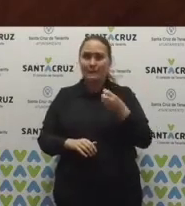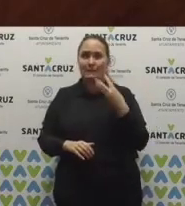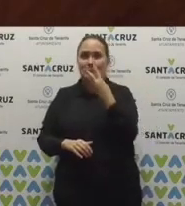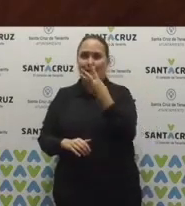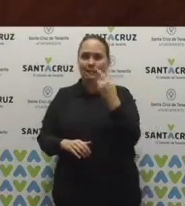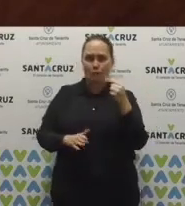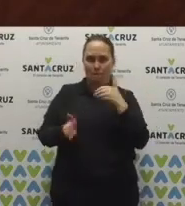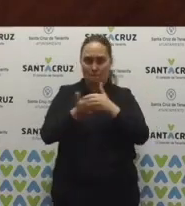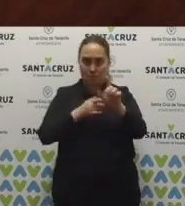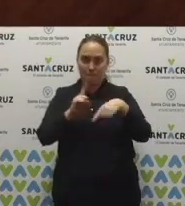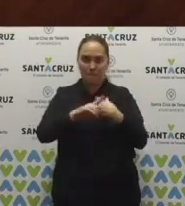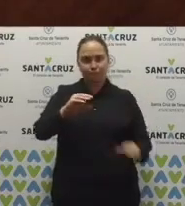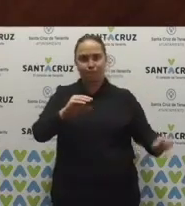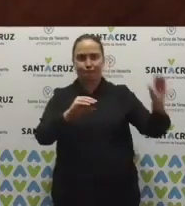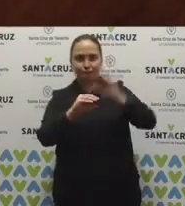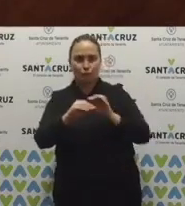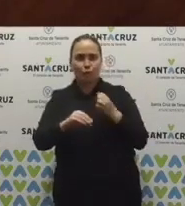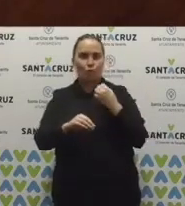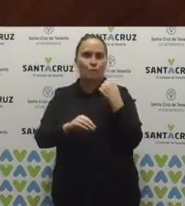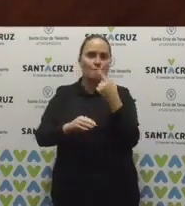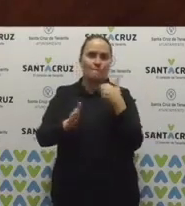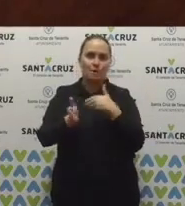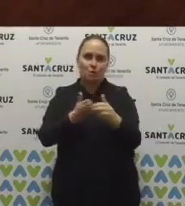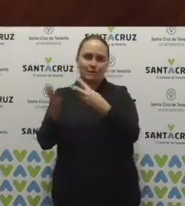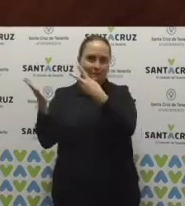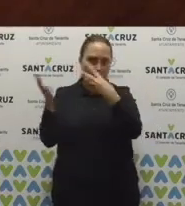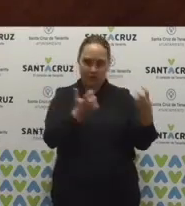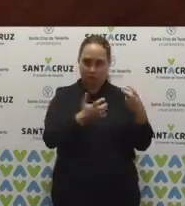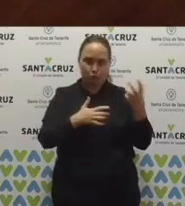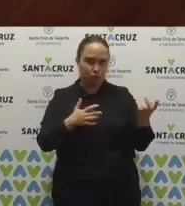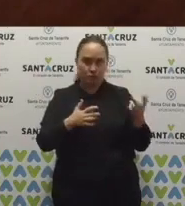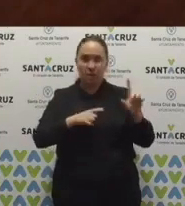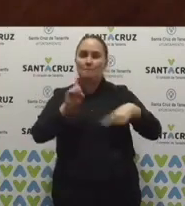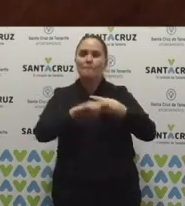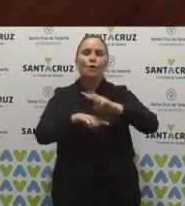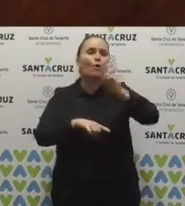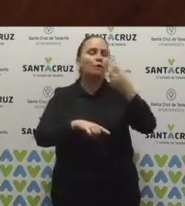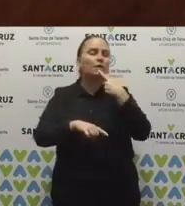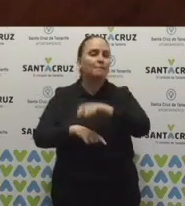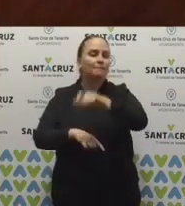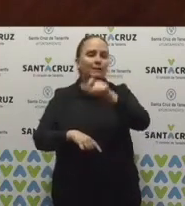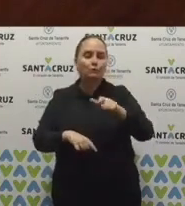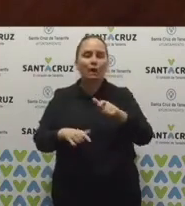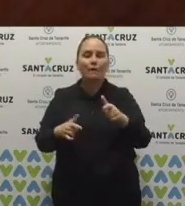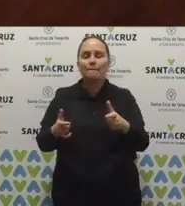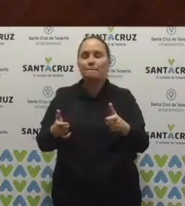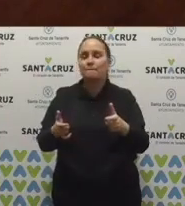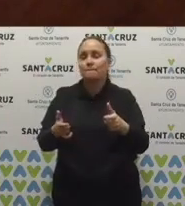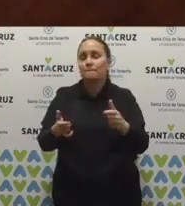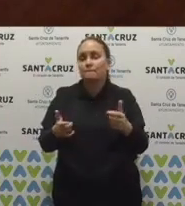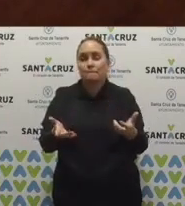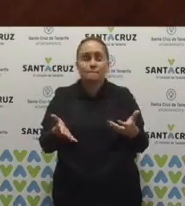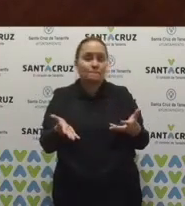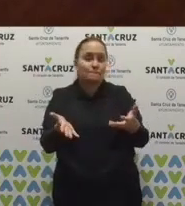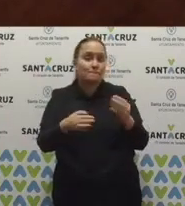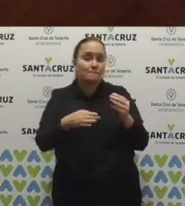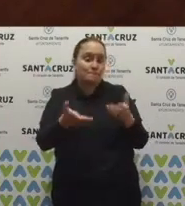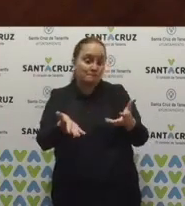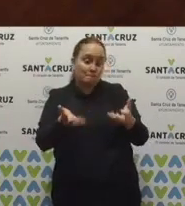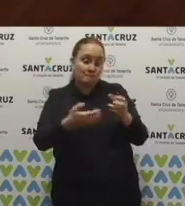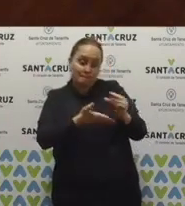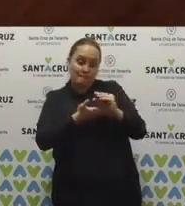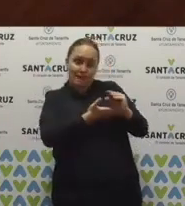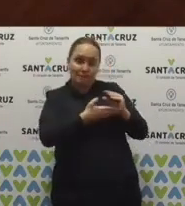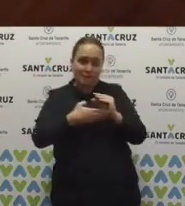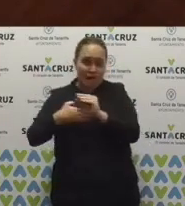de atender a los en su medida número 48 de atender a los beneficiarios no miren los beneficiarios son los que están siendo atendidos en todo en todo